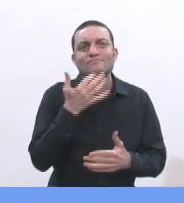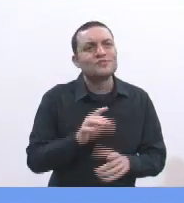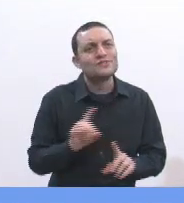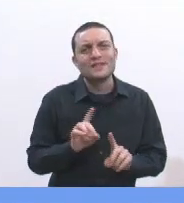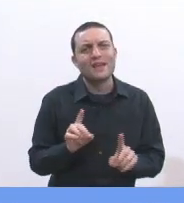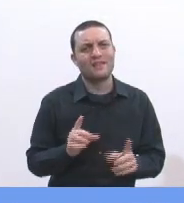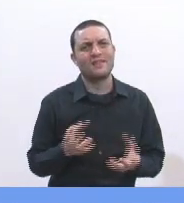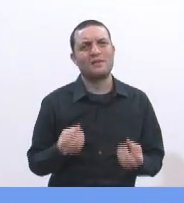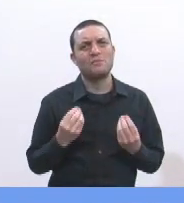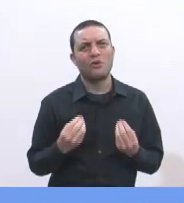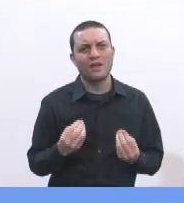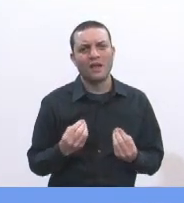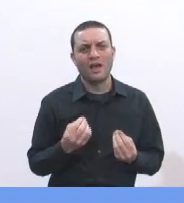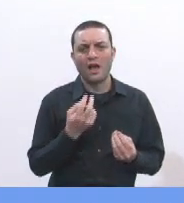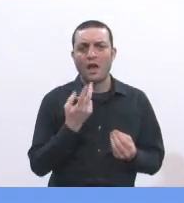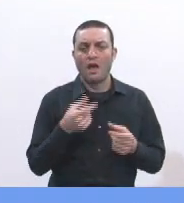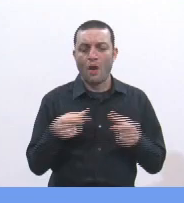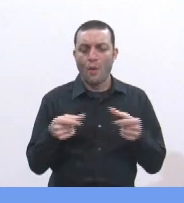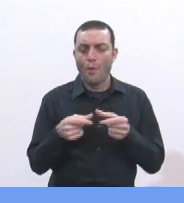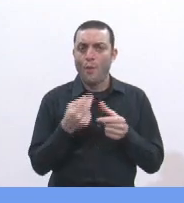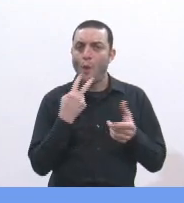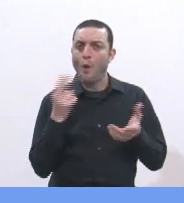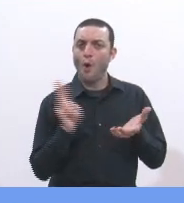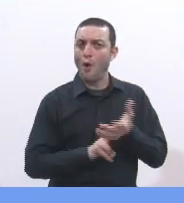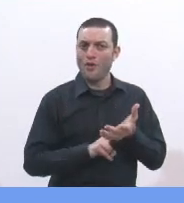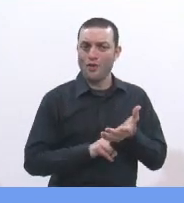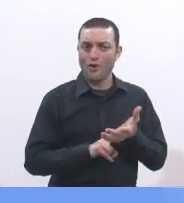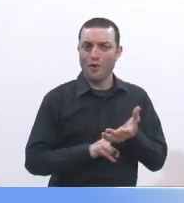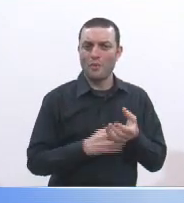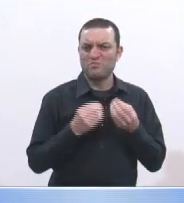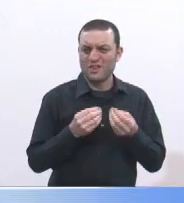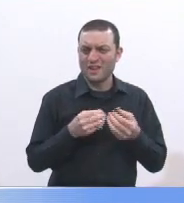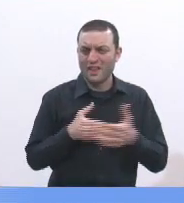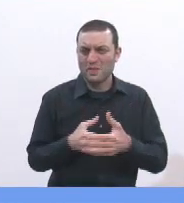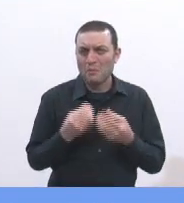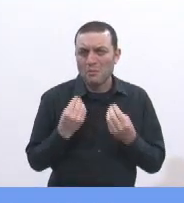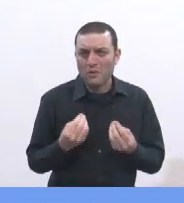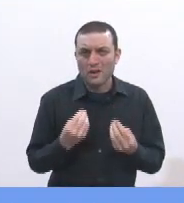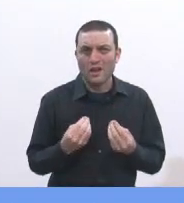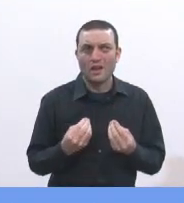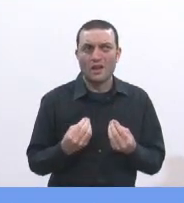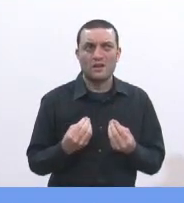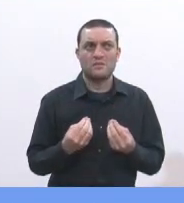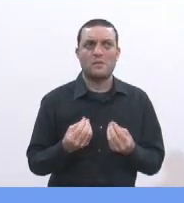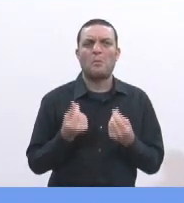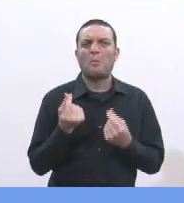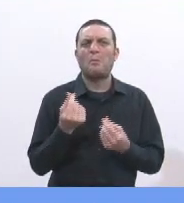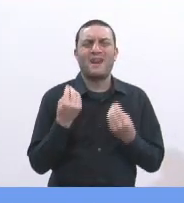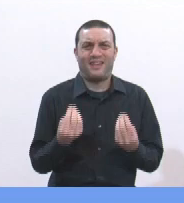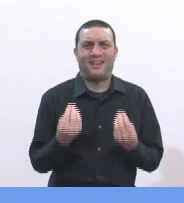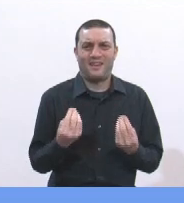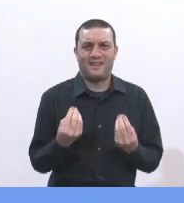en el bono fiscal en sí la invitación del uso del bono fiscal